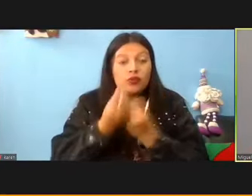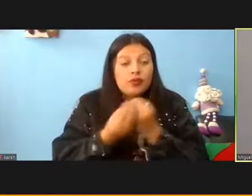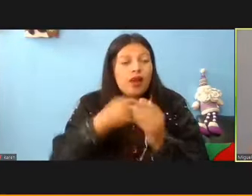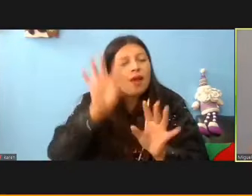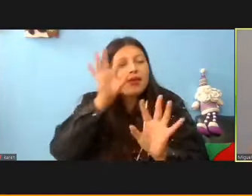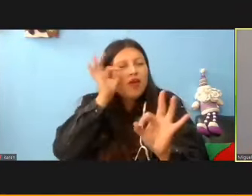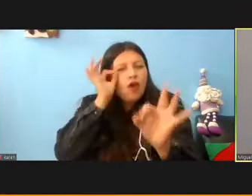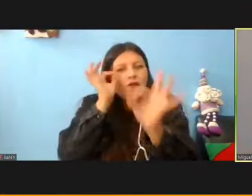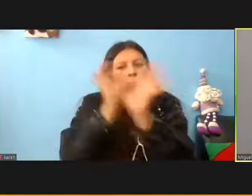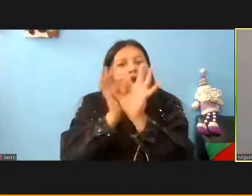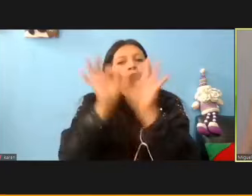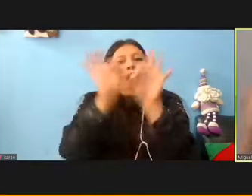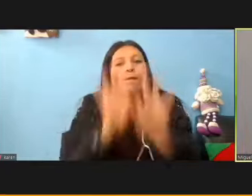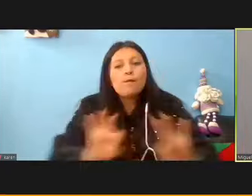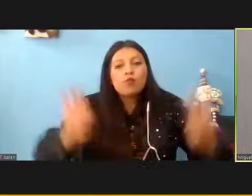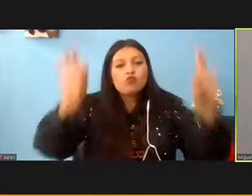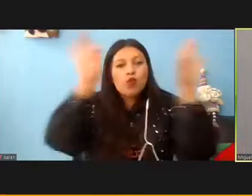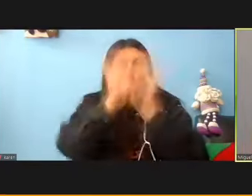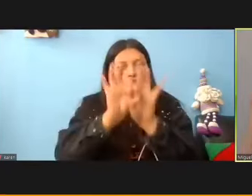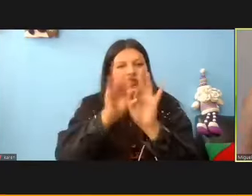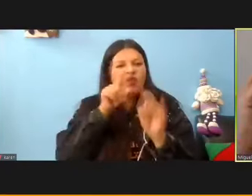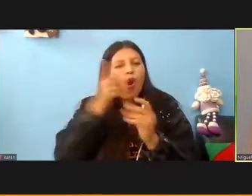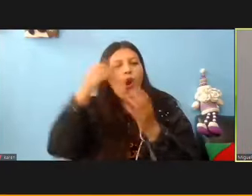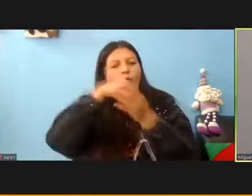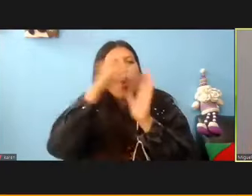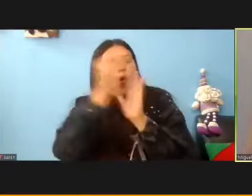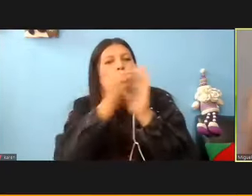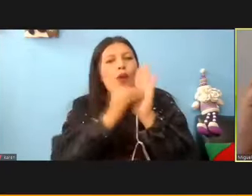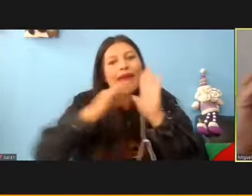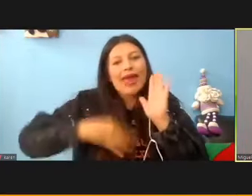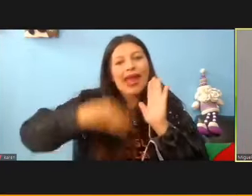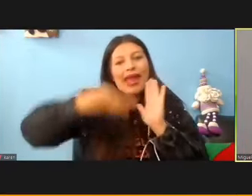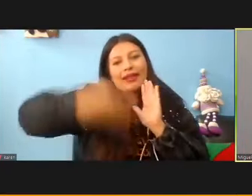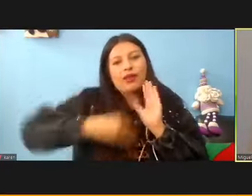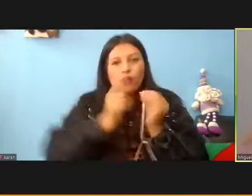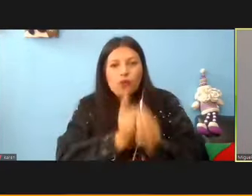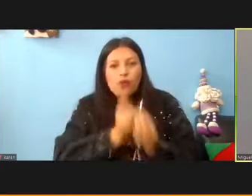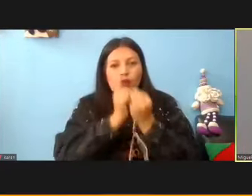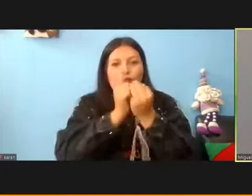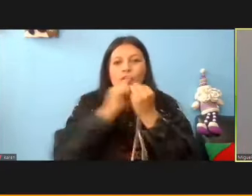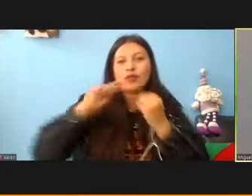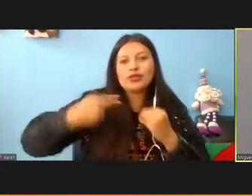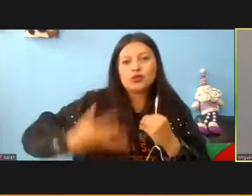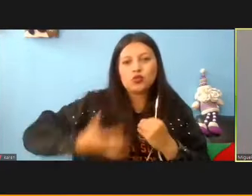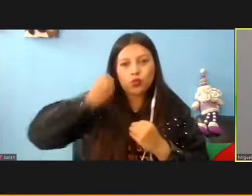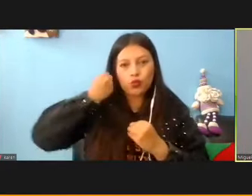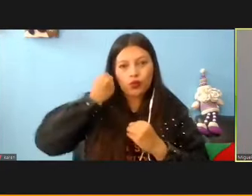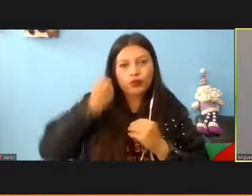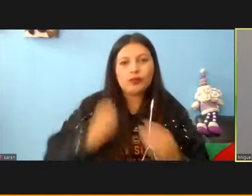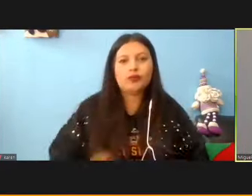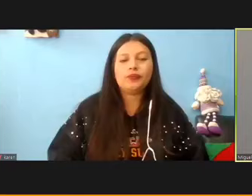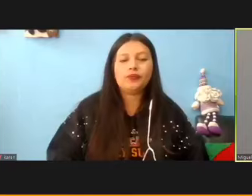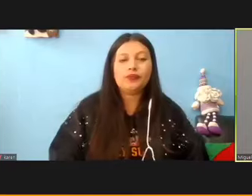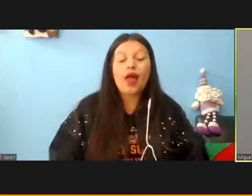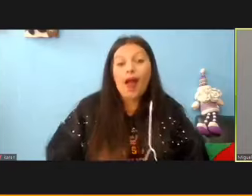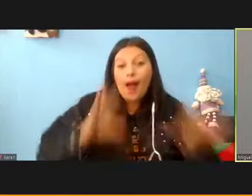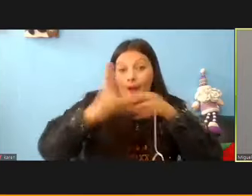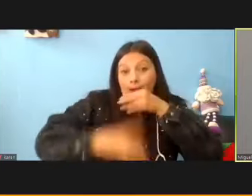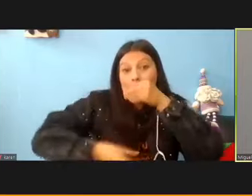que es importante dotarlas de contenido ético, político e histórico. Además,